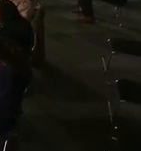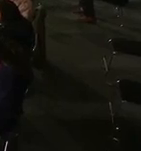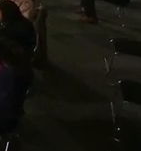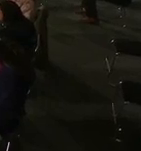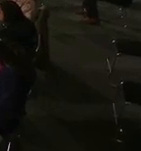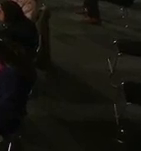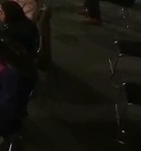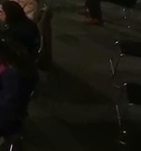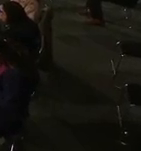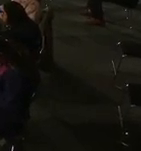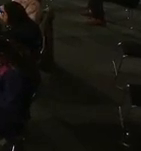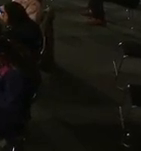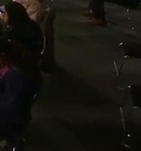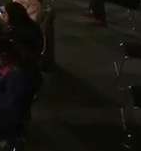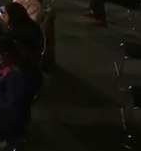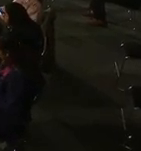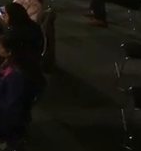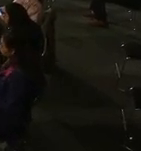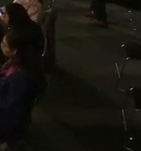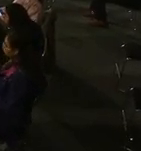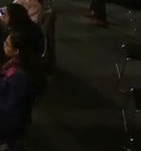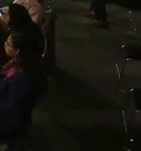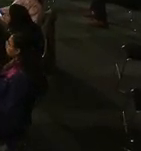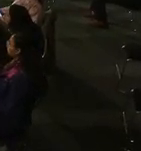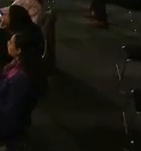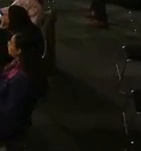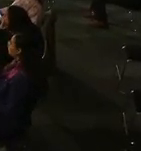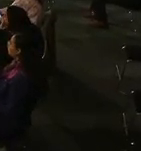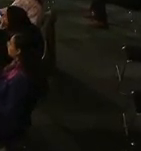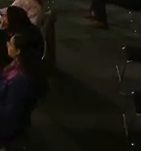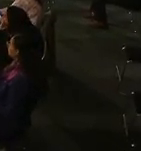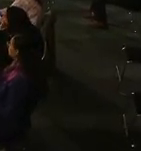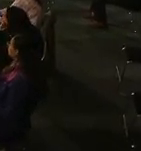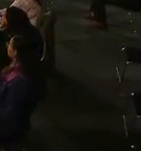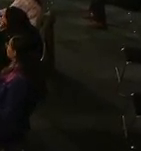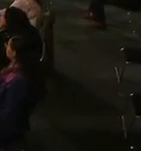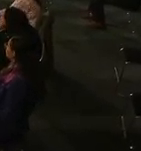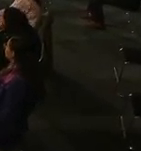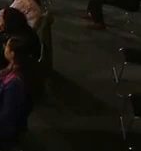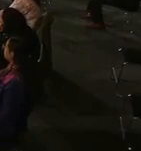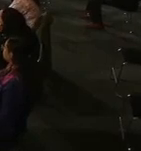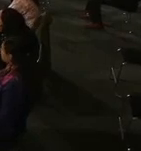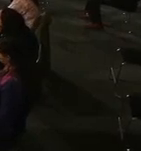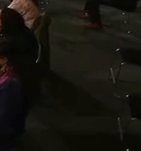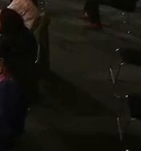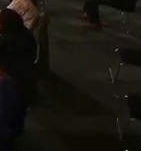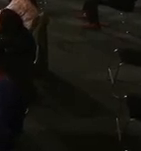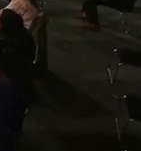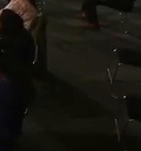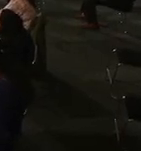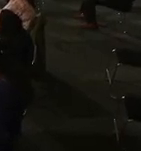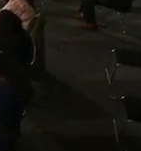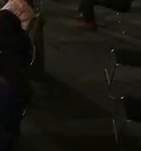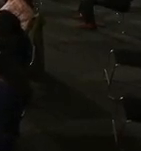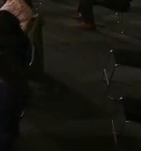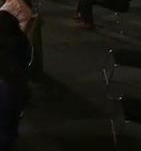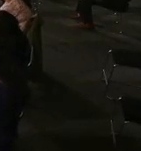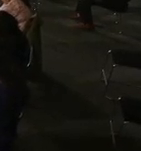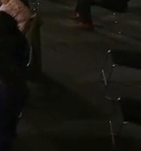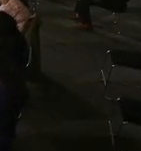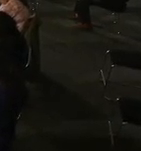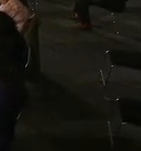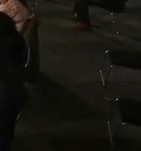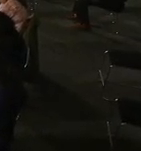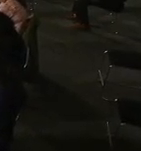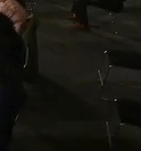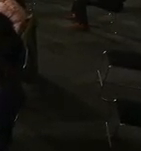anunció que iban a dar a conocer un minisitio o que iban a buscar la forma de, transparentar la información que está reservada